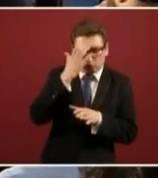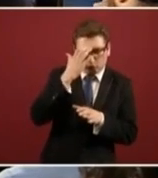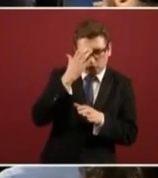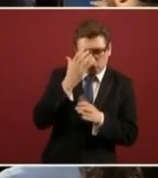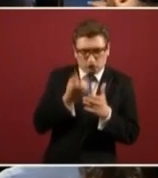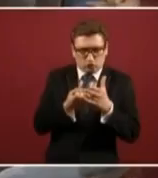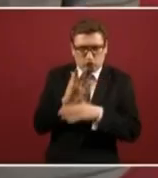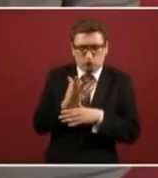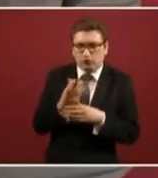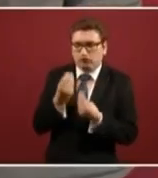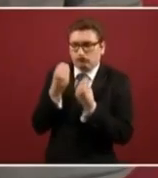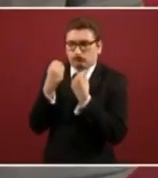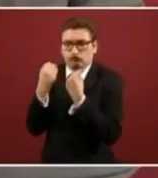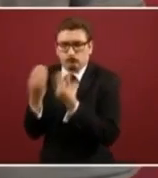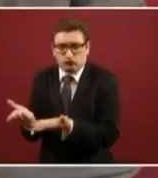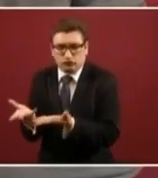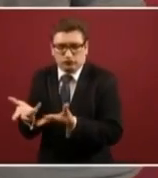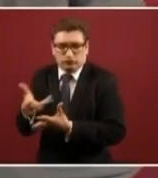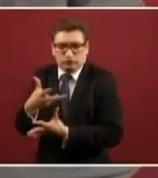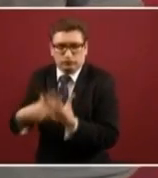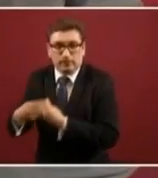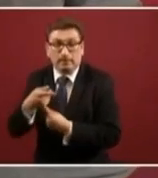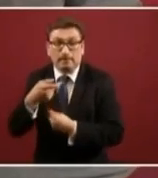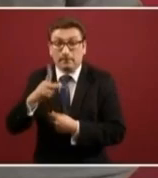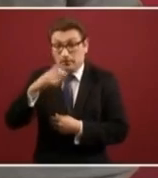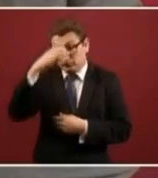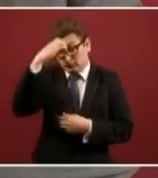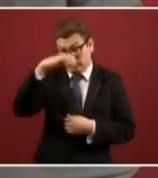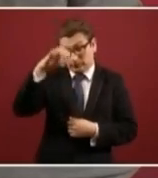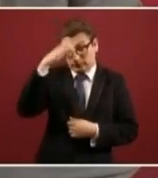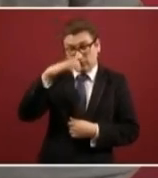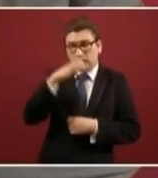Pero de toda la experiencia de la